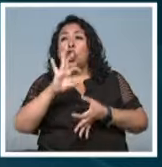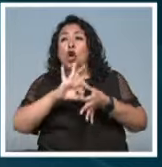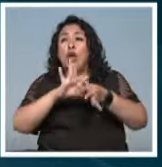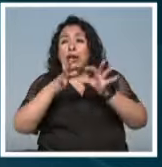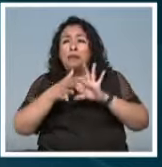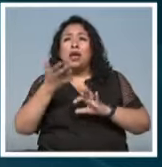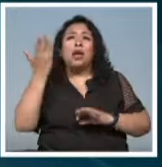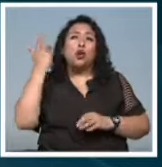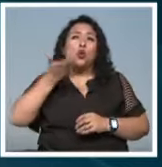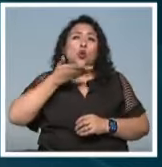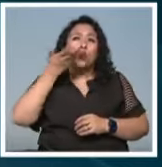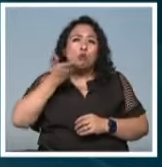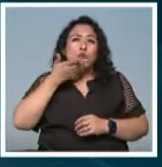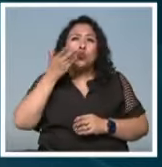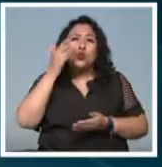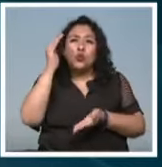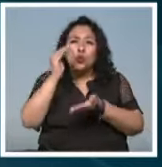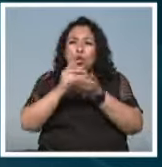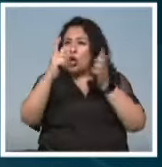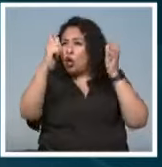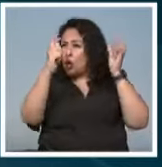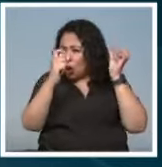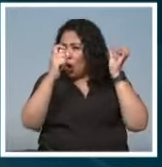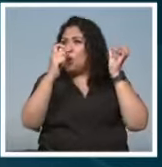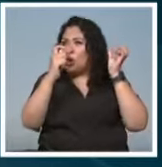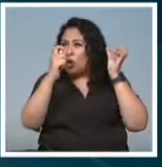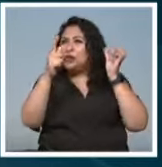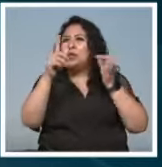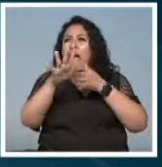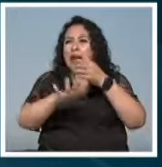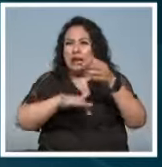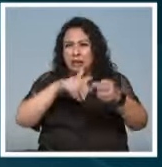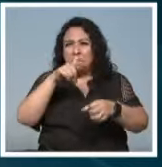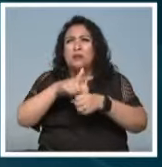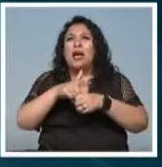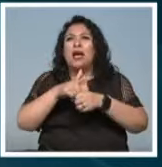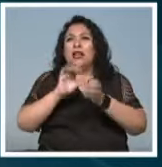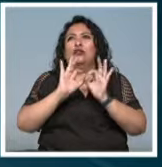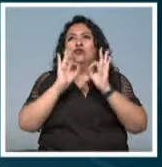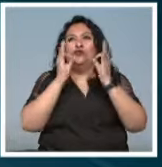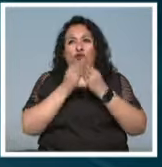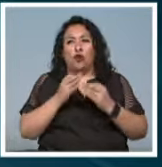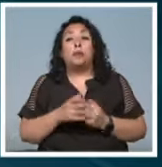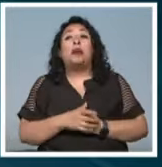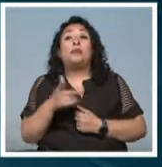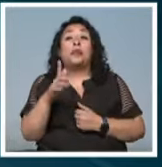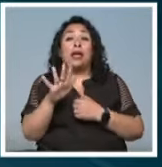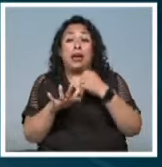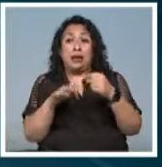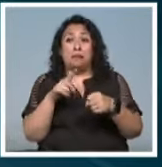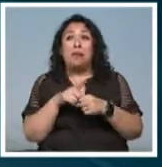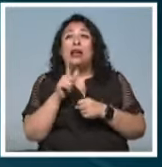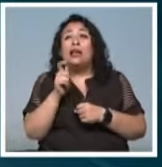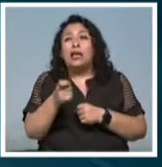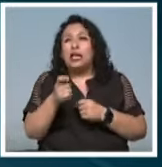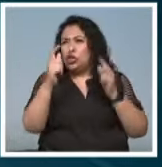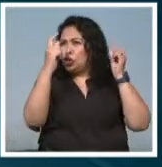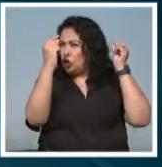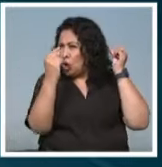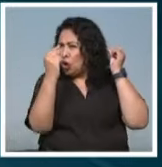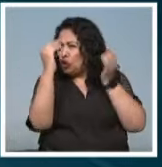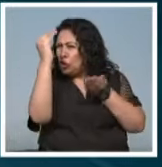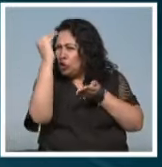de los tradicionales y pequeños gorros frigios de donde las mascotas toman su forma. La mascota es un pequeño gorro frigio